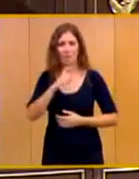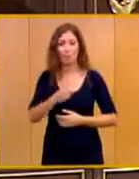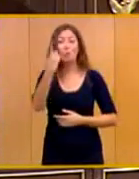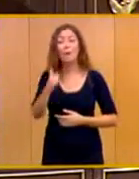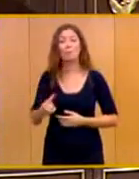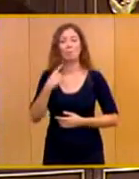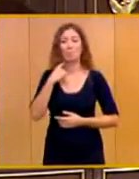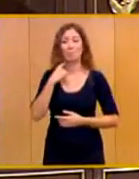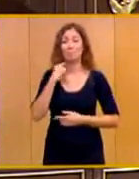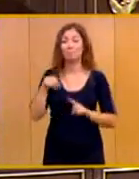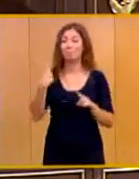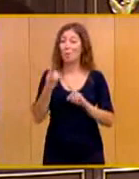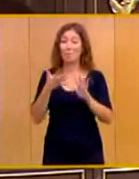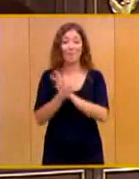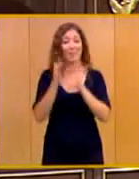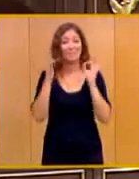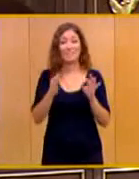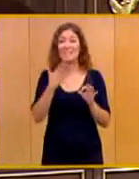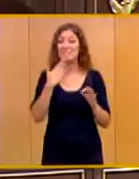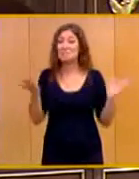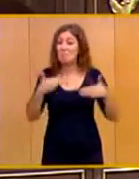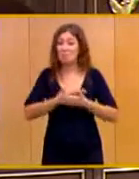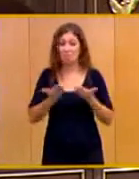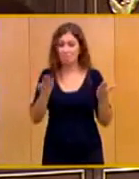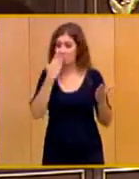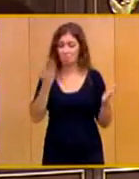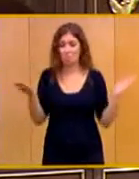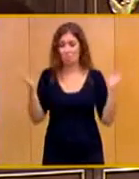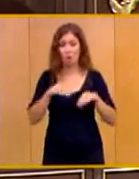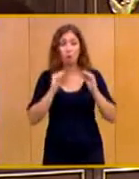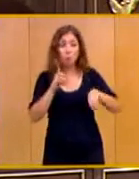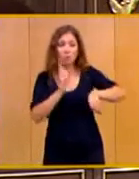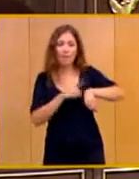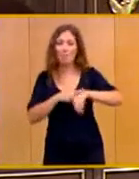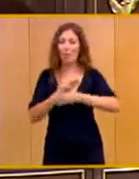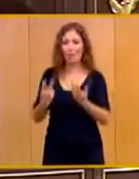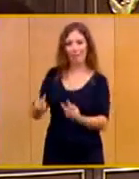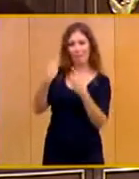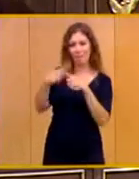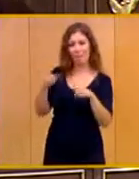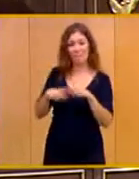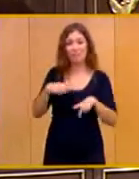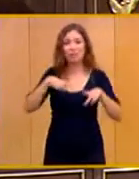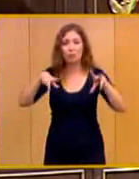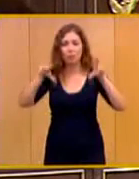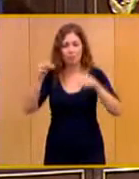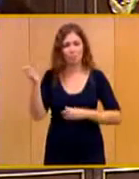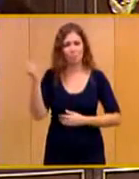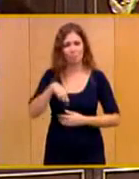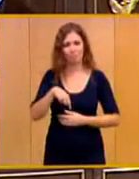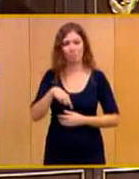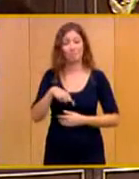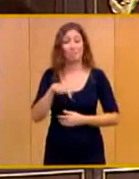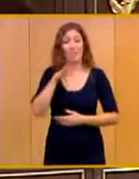Su tiempo, señor presidente del Gobierno, se ha agotado y lo sabe. Reclamar a estas alturas